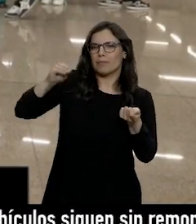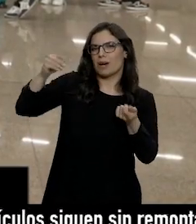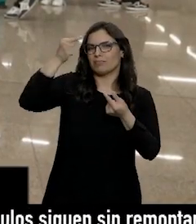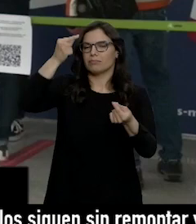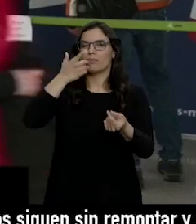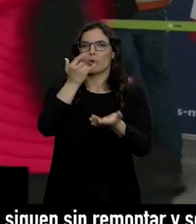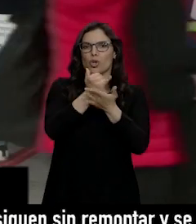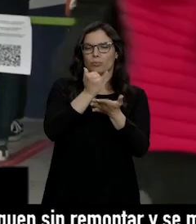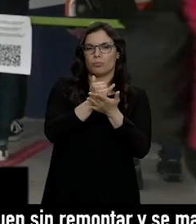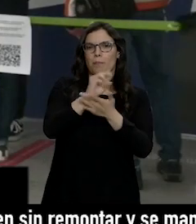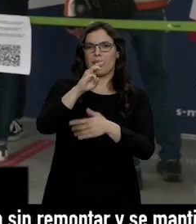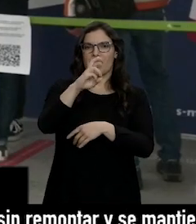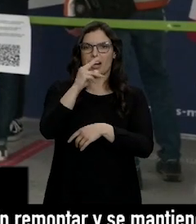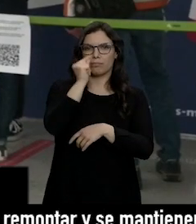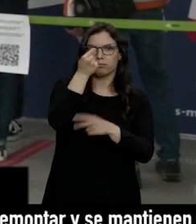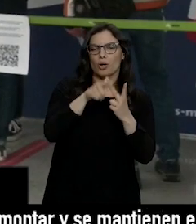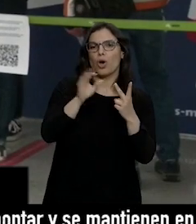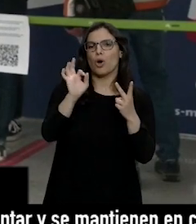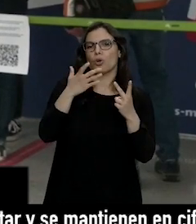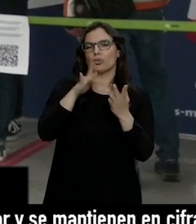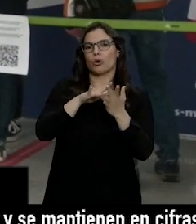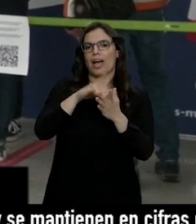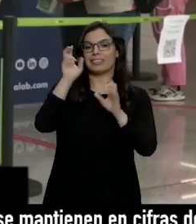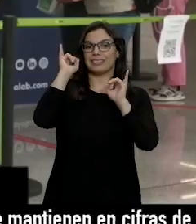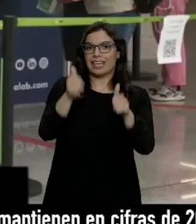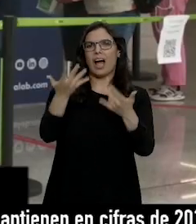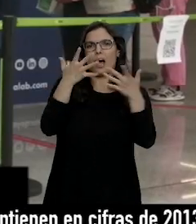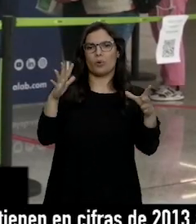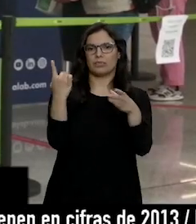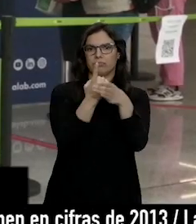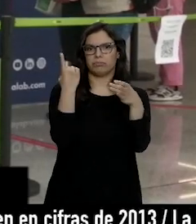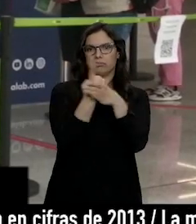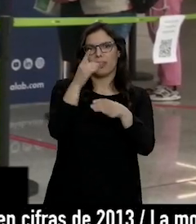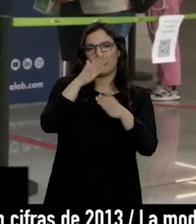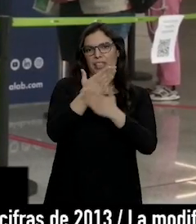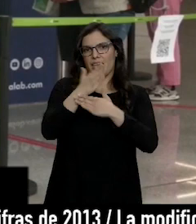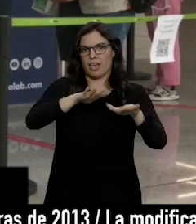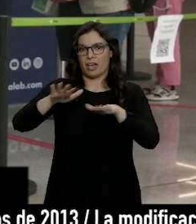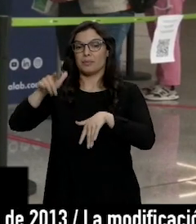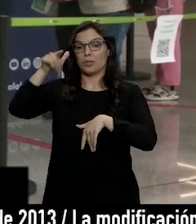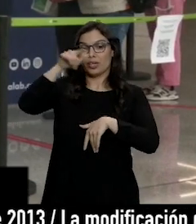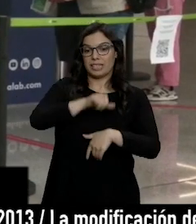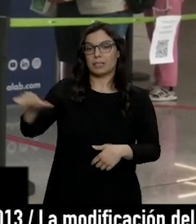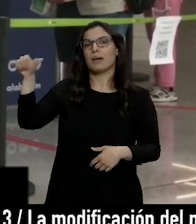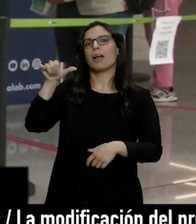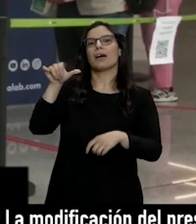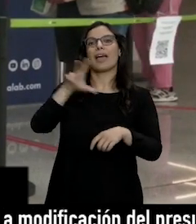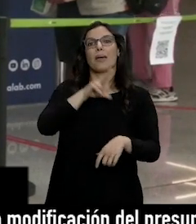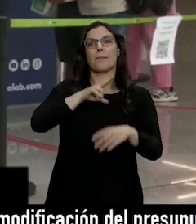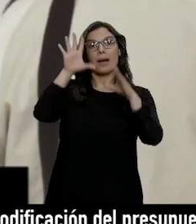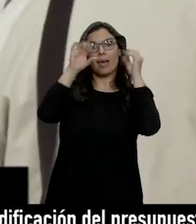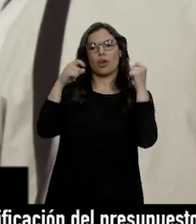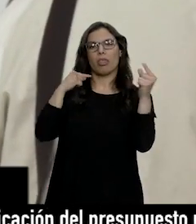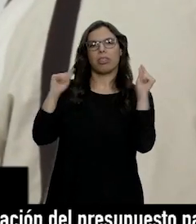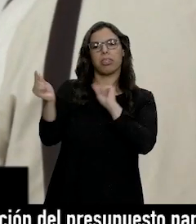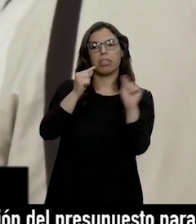como test PCR o que tengan que pasar cuarentenas. Esta semana comienzan a debatirla los embajadores ante la Unión Europea y esperan